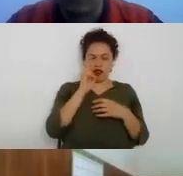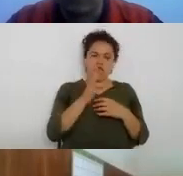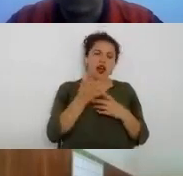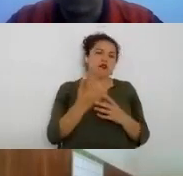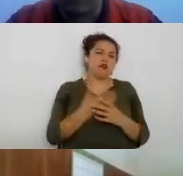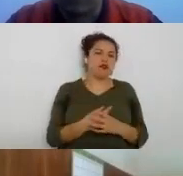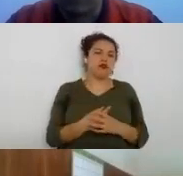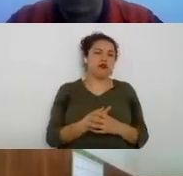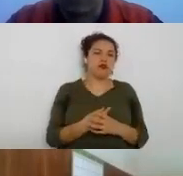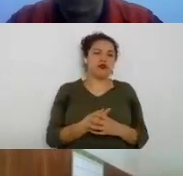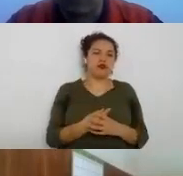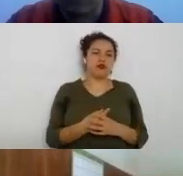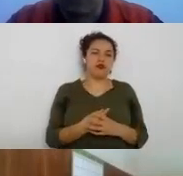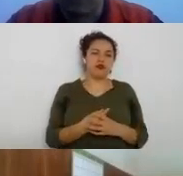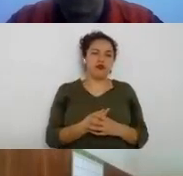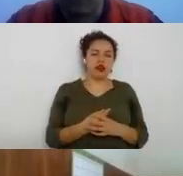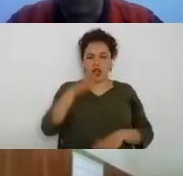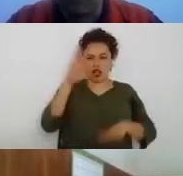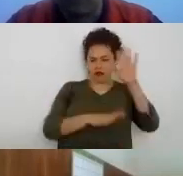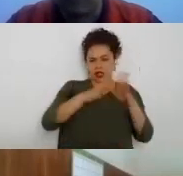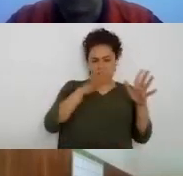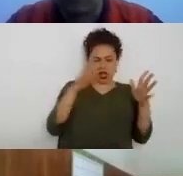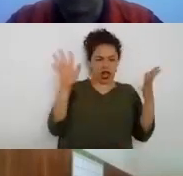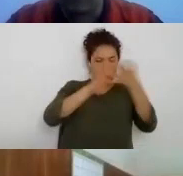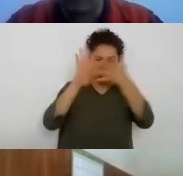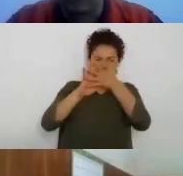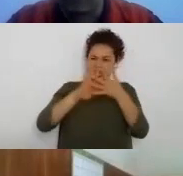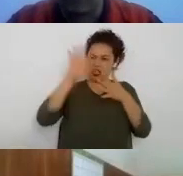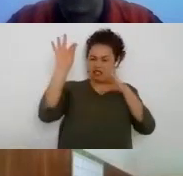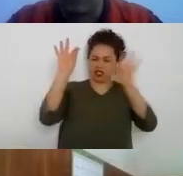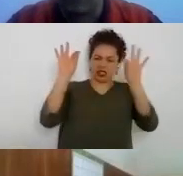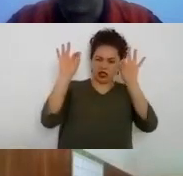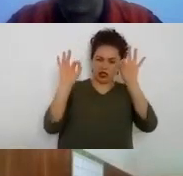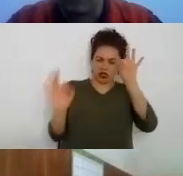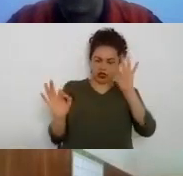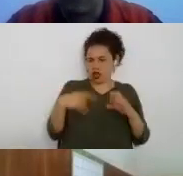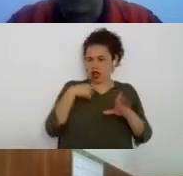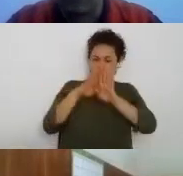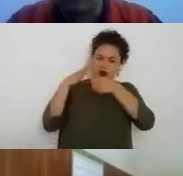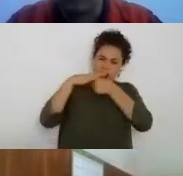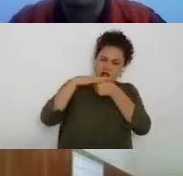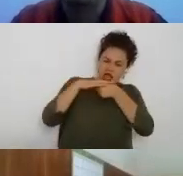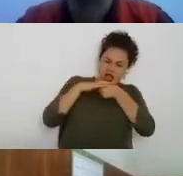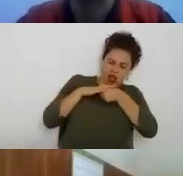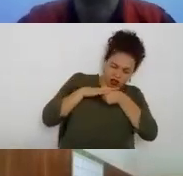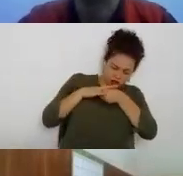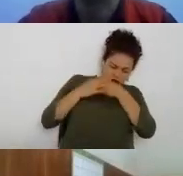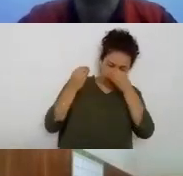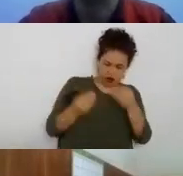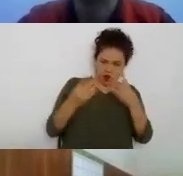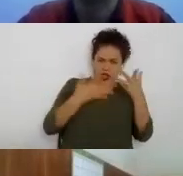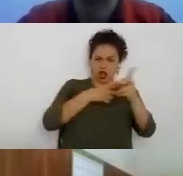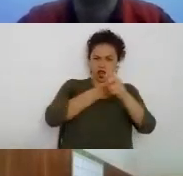de repente la puntita de la red le oprimía demasiado. Entonces le cortaba como